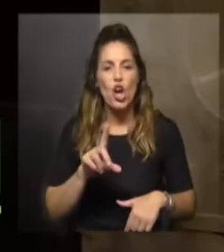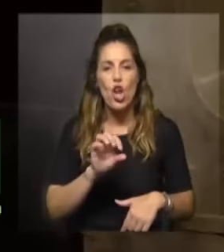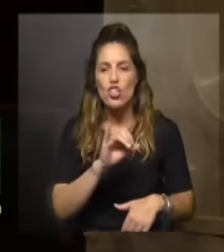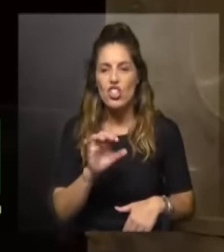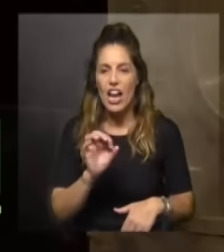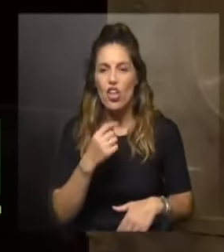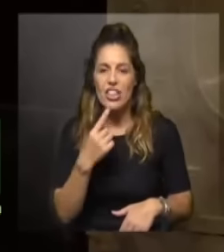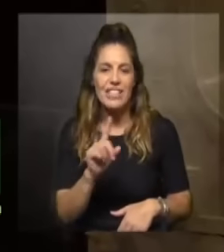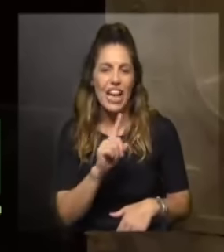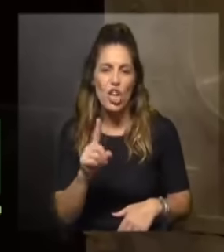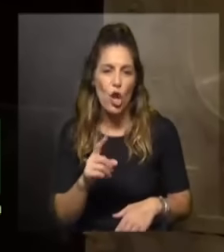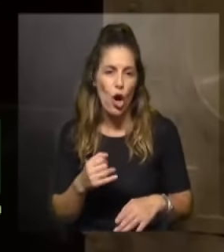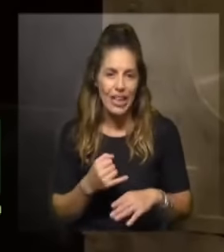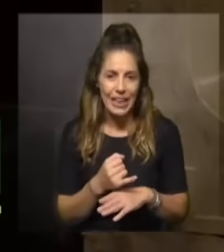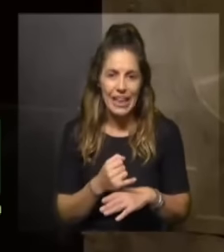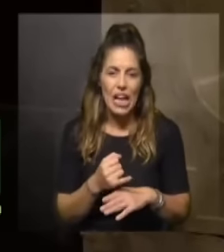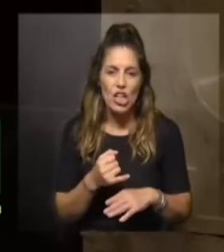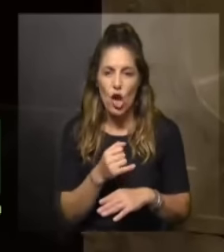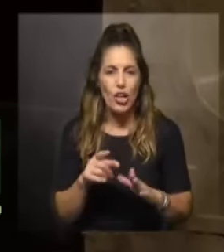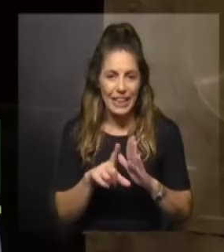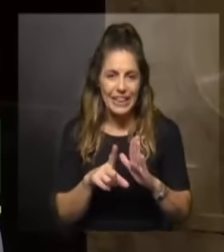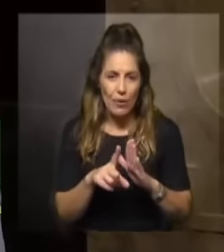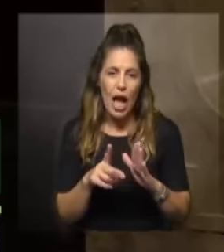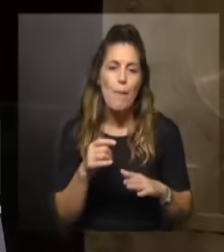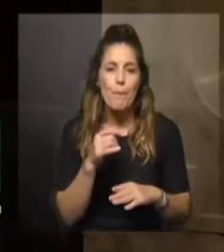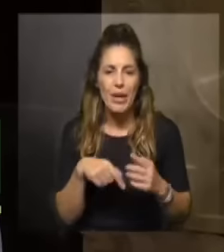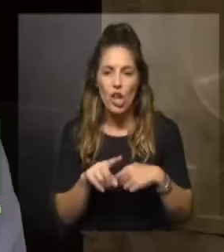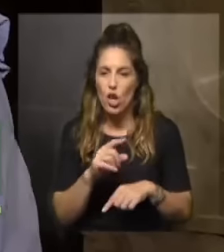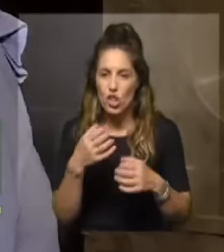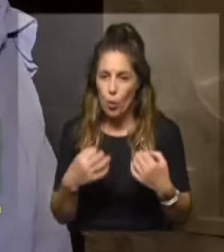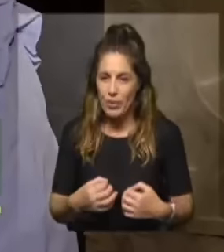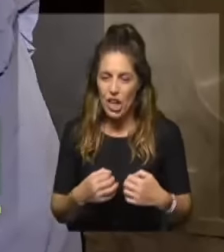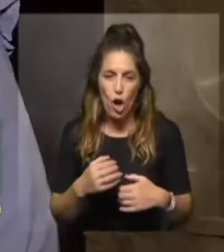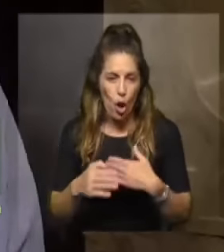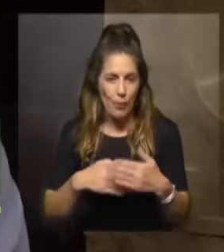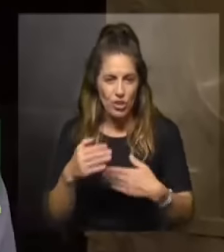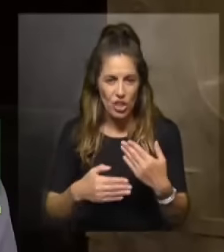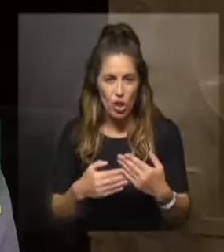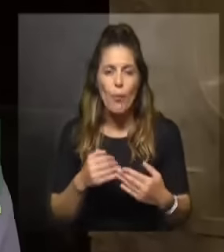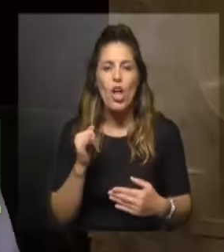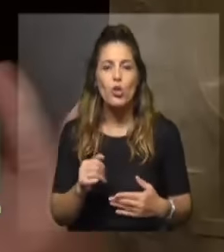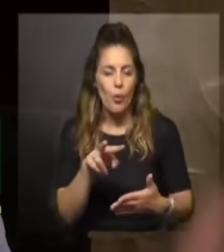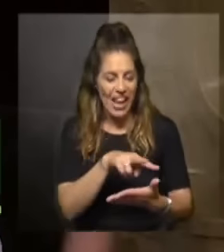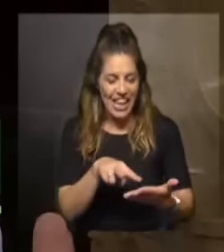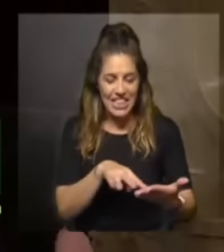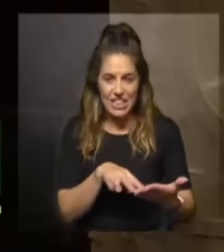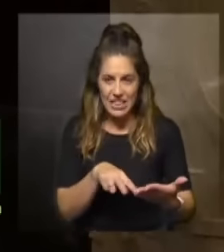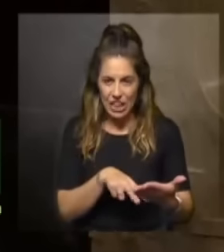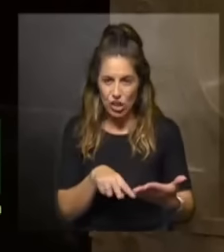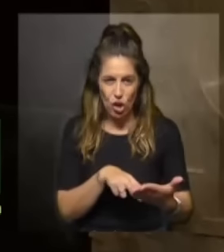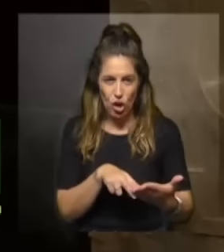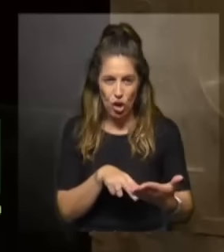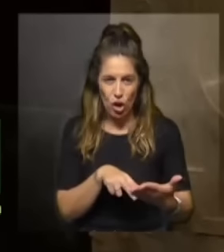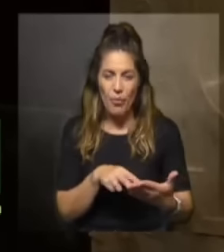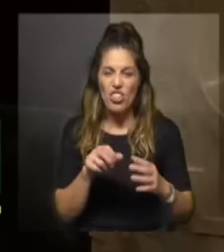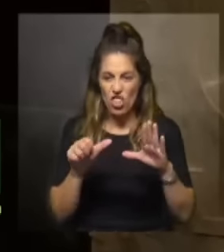y legitimidad pero que no se cumplieron los procesos Bueno en realidad estuve leyendo la resolución que son apenas seis páginas vamos a pedir la auditoría